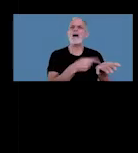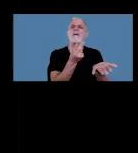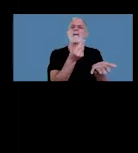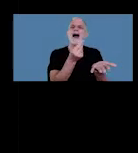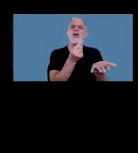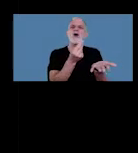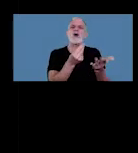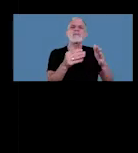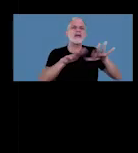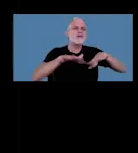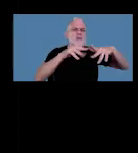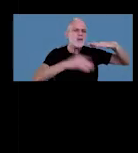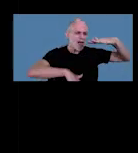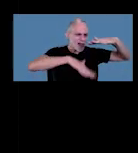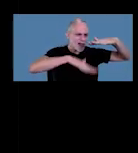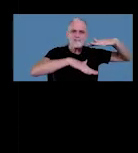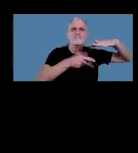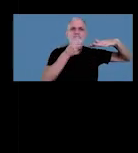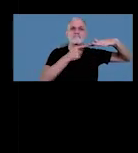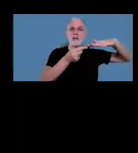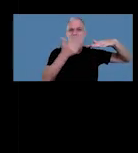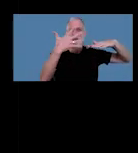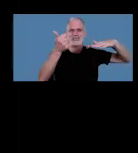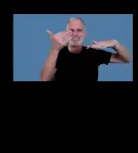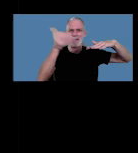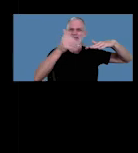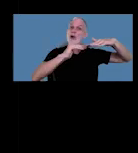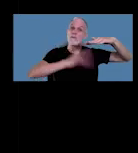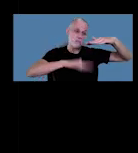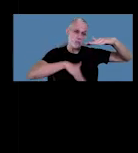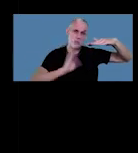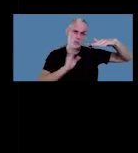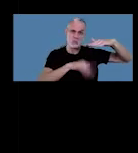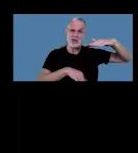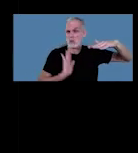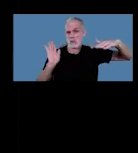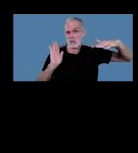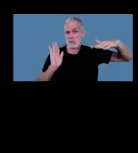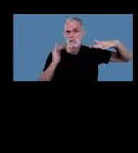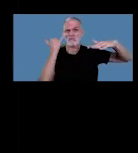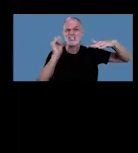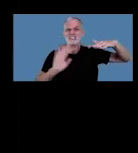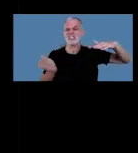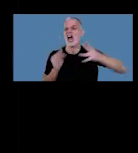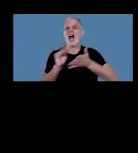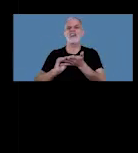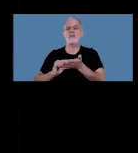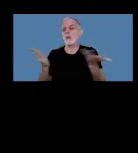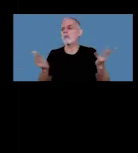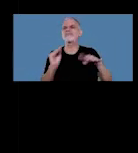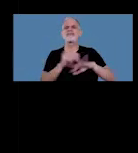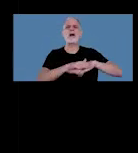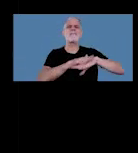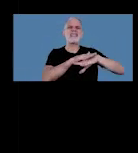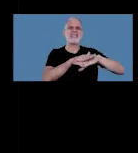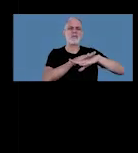inmuebles que no alcancen, ¿sí?, o los conceptos, mejor dicho, que no alcancen ese valor que el legislador instauró como un mínimo no